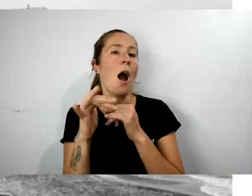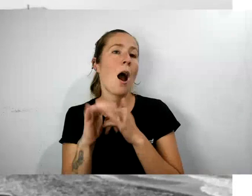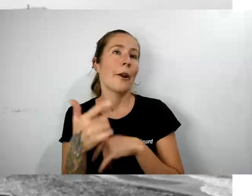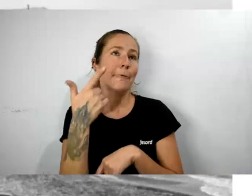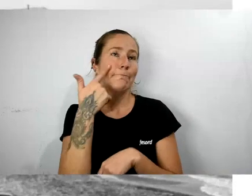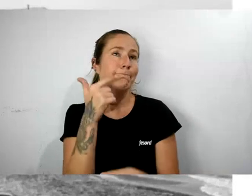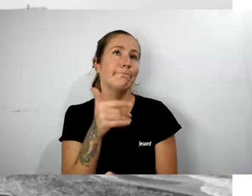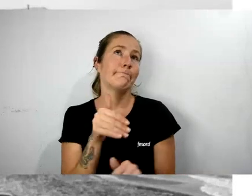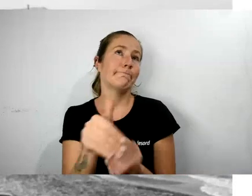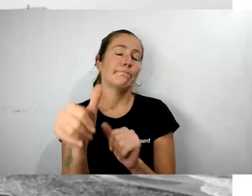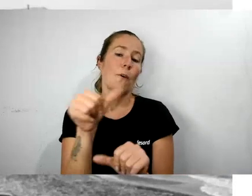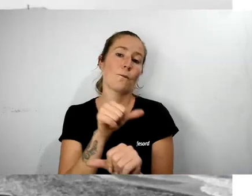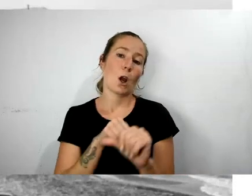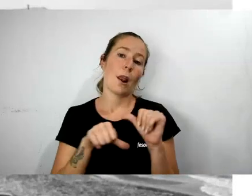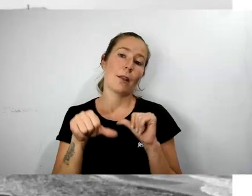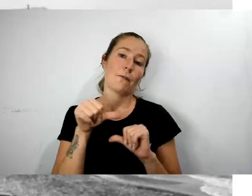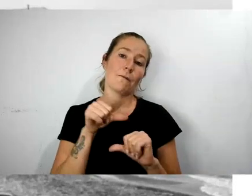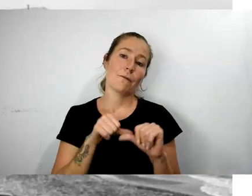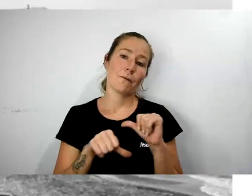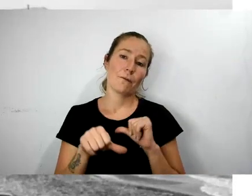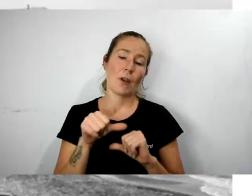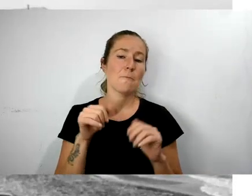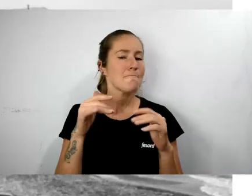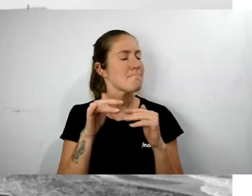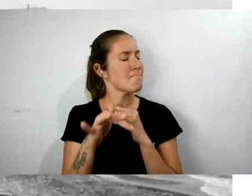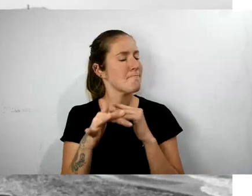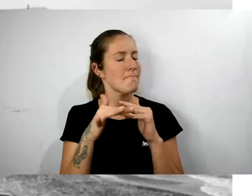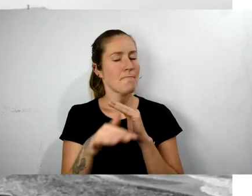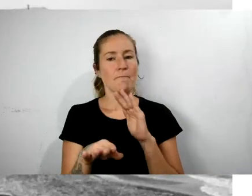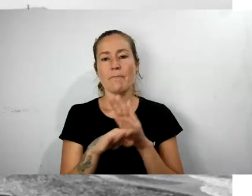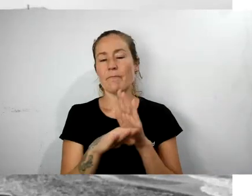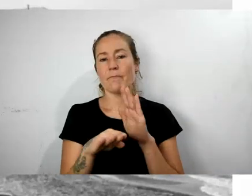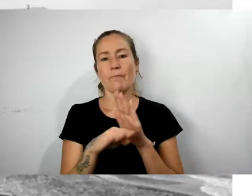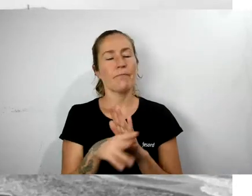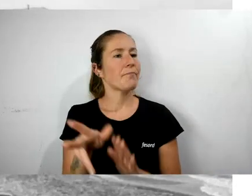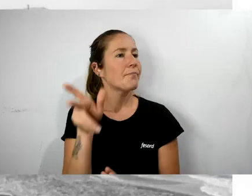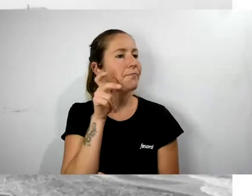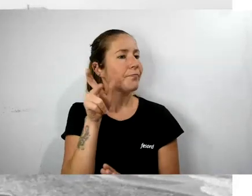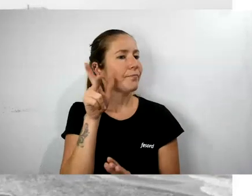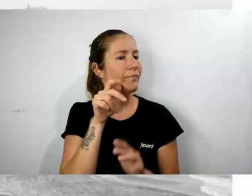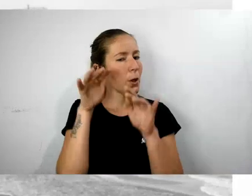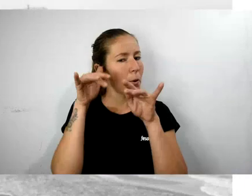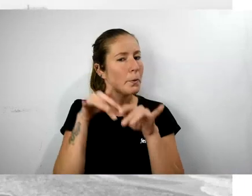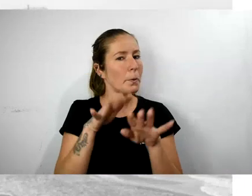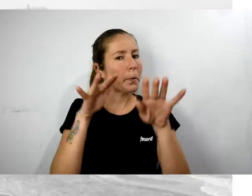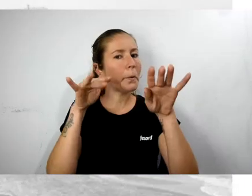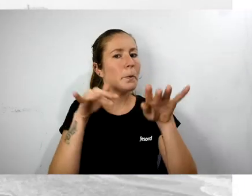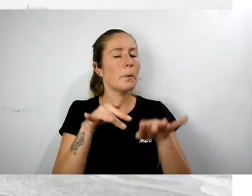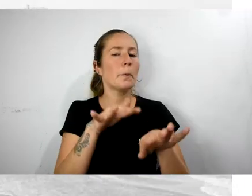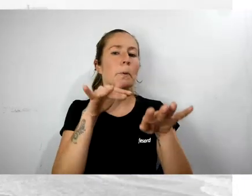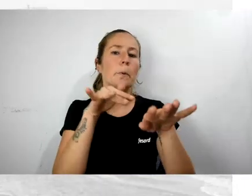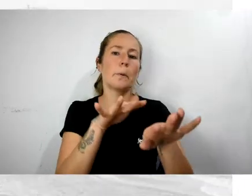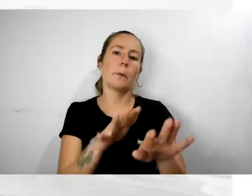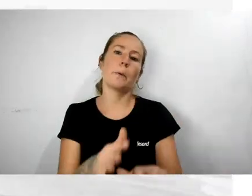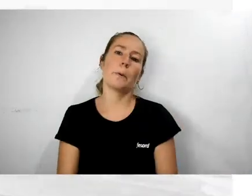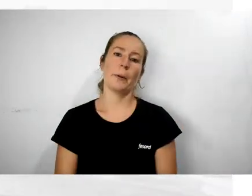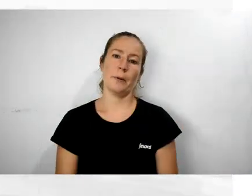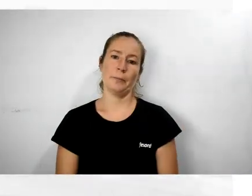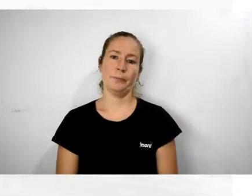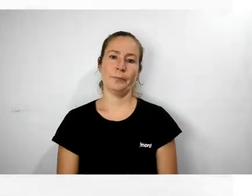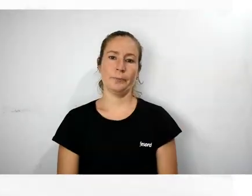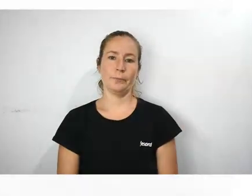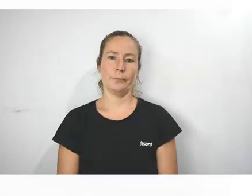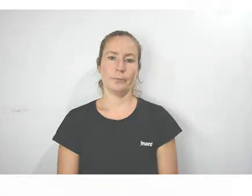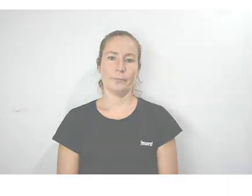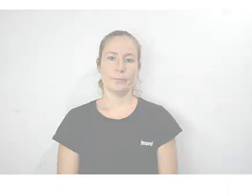la mar y lo que es, es un buen patrón que muchos